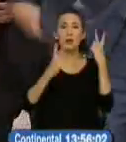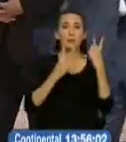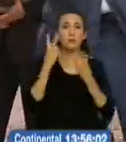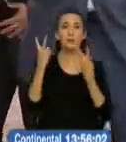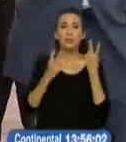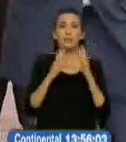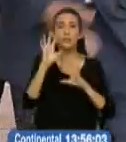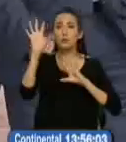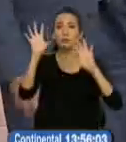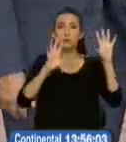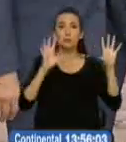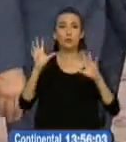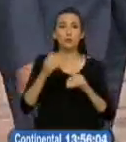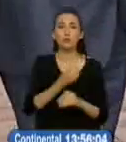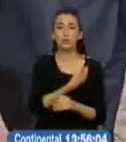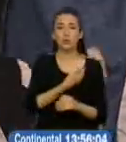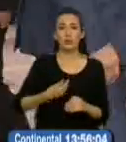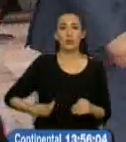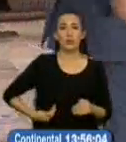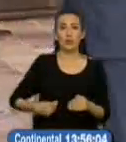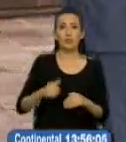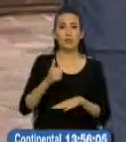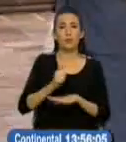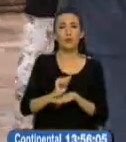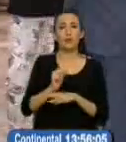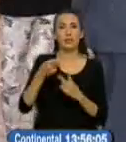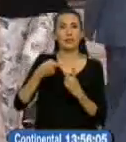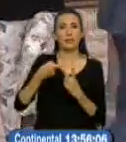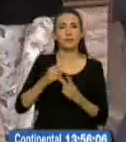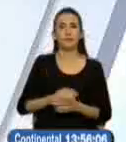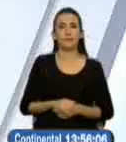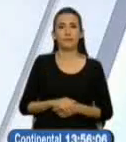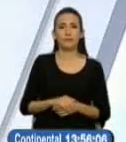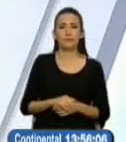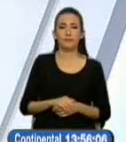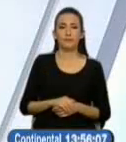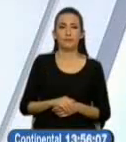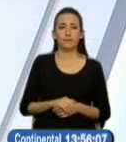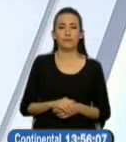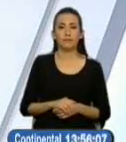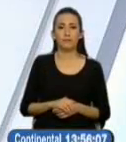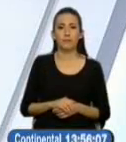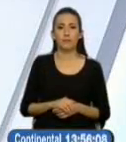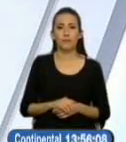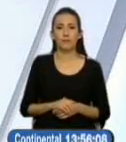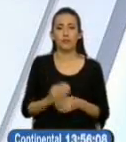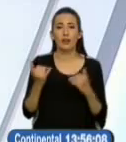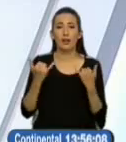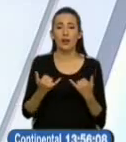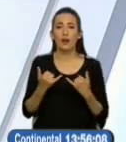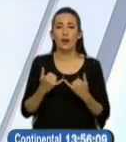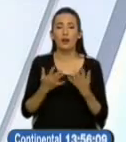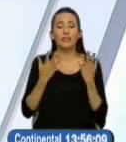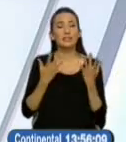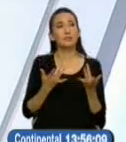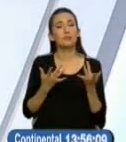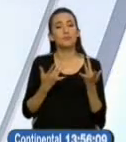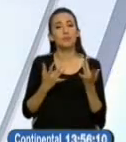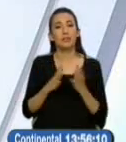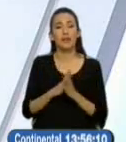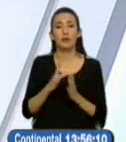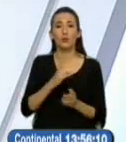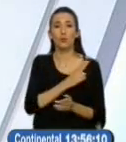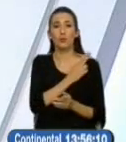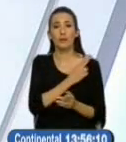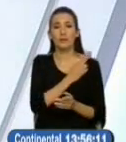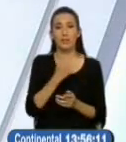recientemente abierto Museo de Carondelet. Alec Llanos, Ecuador TV. Existe expectativa en la Universidad Nacional de Quilmes de Argentina